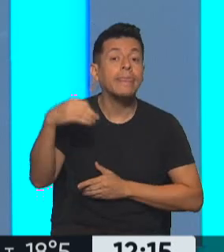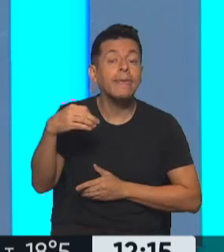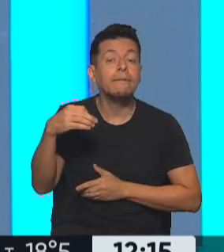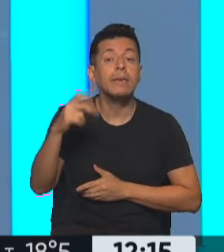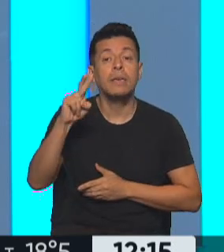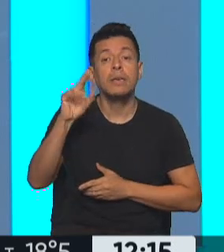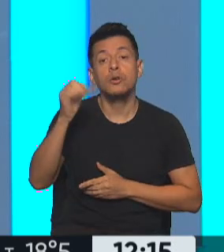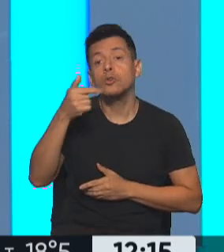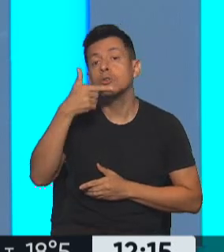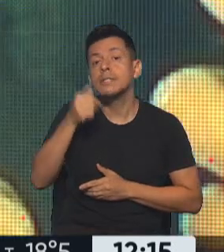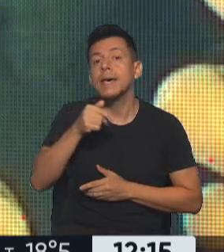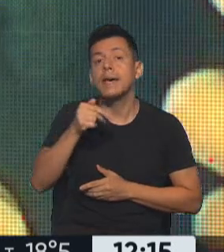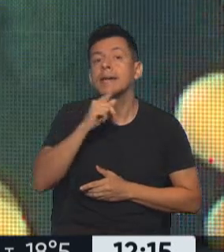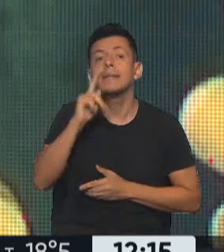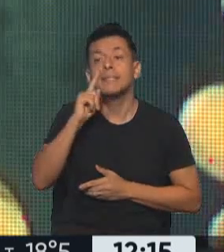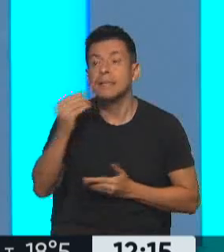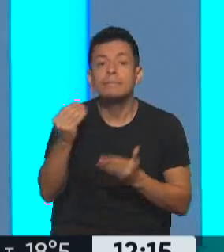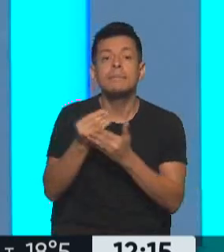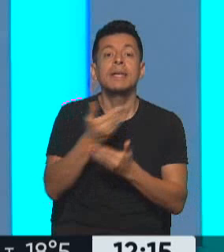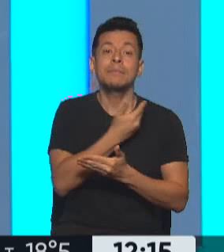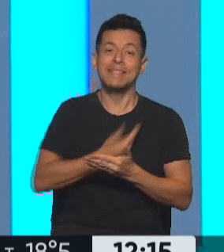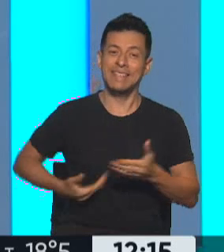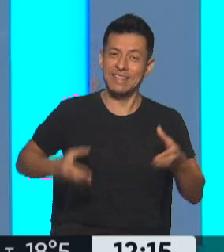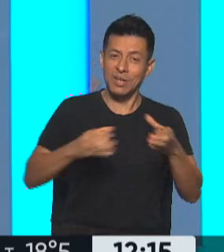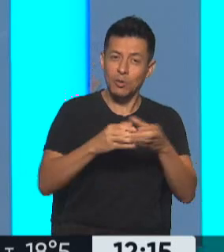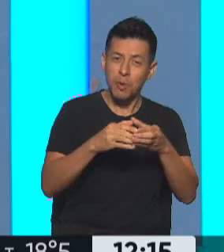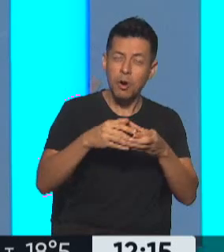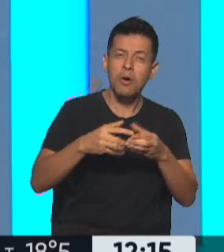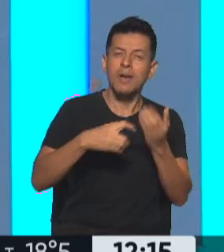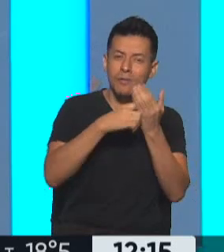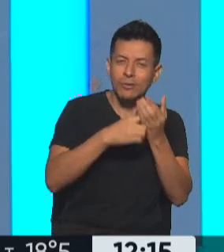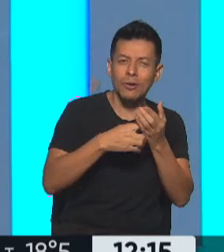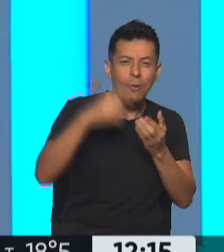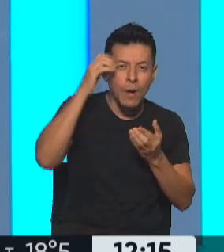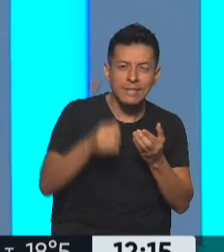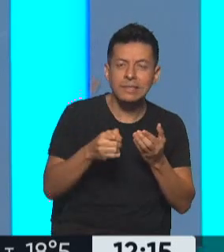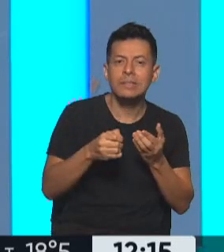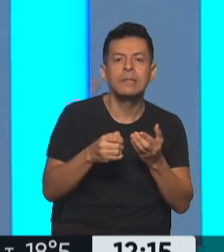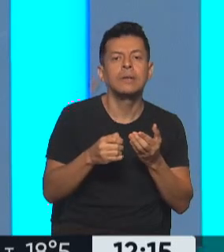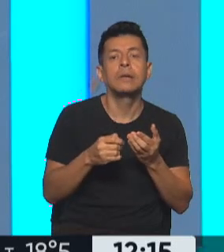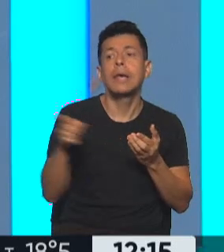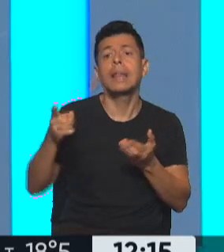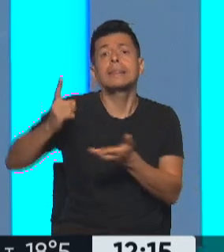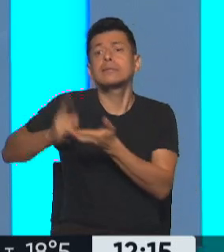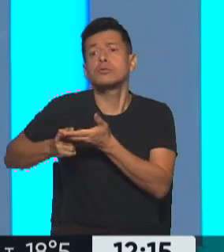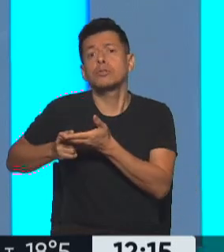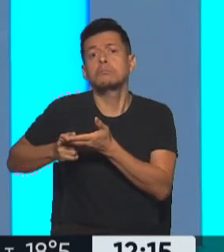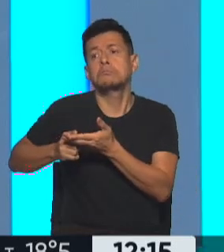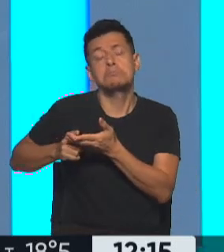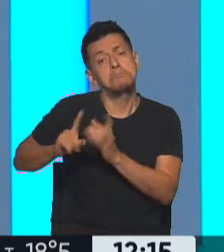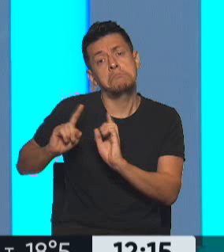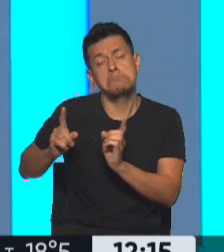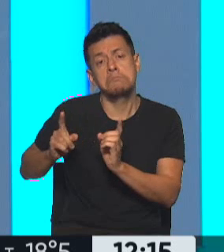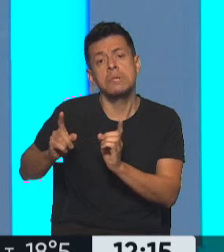Horacio Rosati como presidente del Consejo de la Magistratura, después de una decisión que tomó incluido él, pero la Corte Suprema,